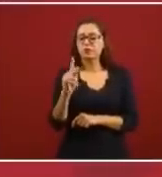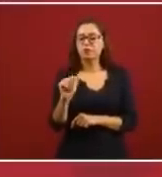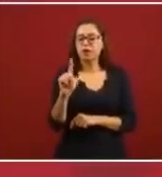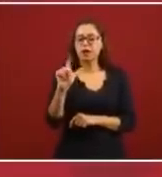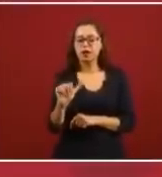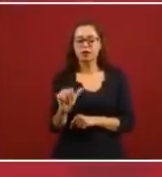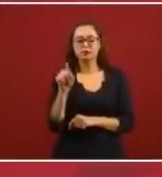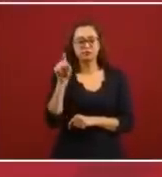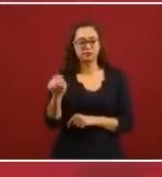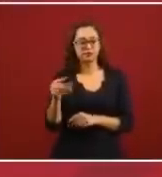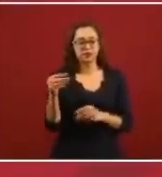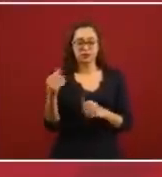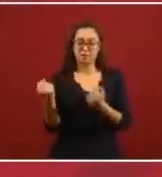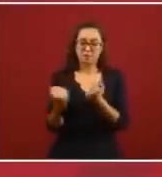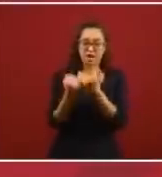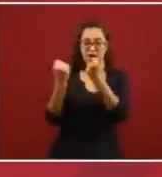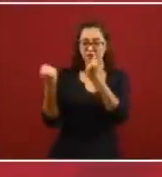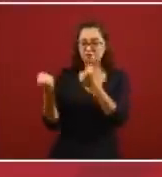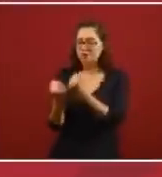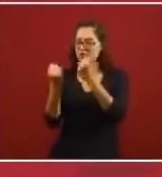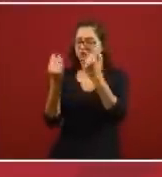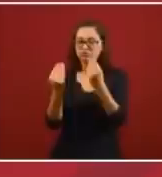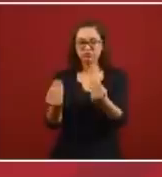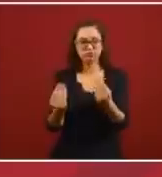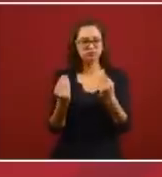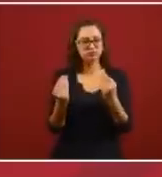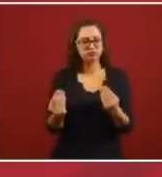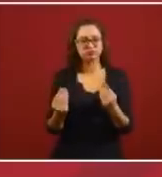porque ha habido muchos enfrentamientos.